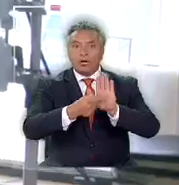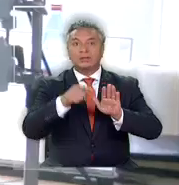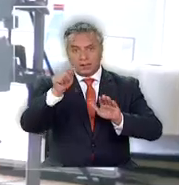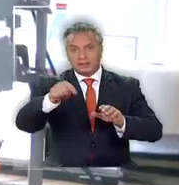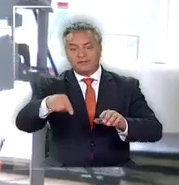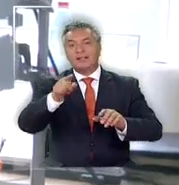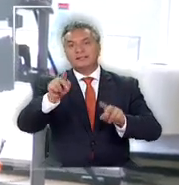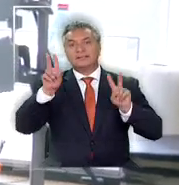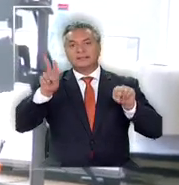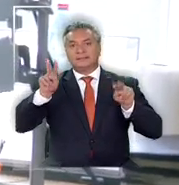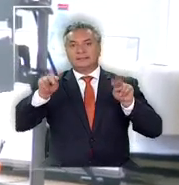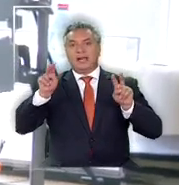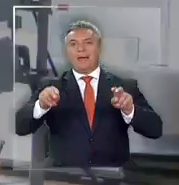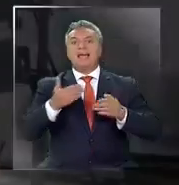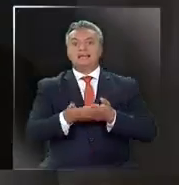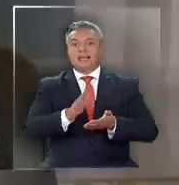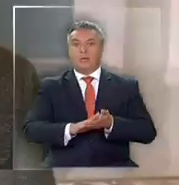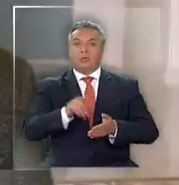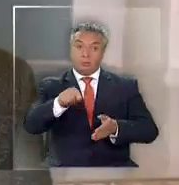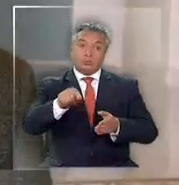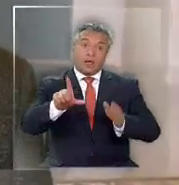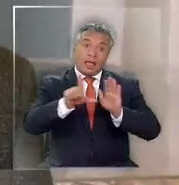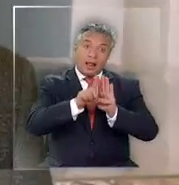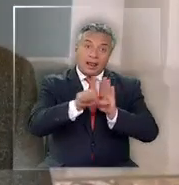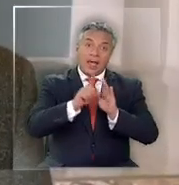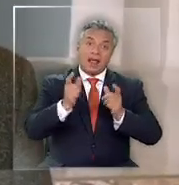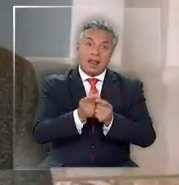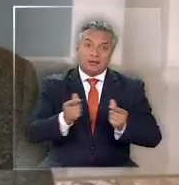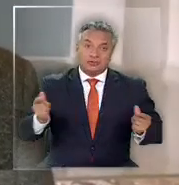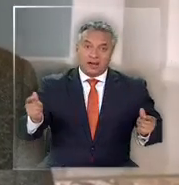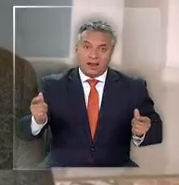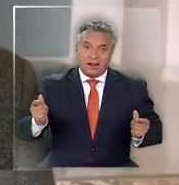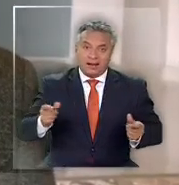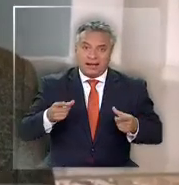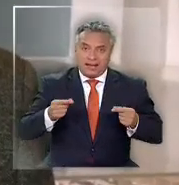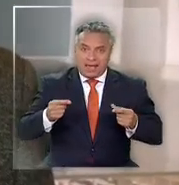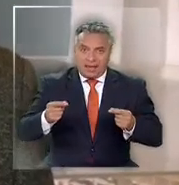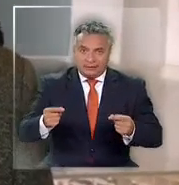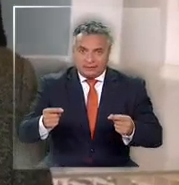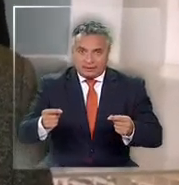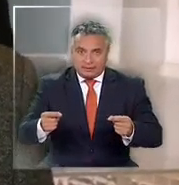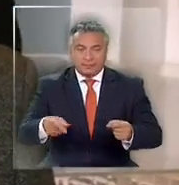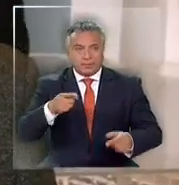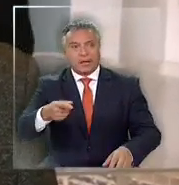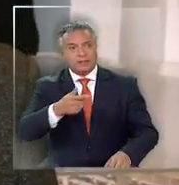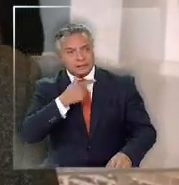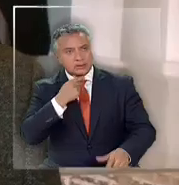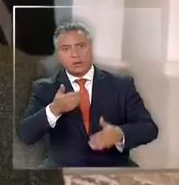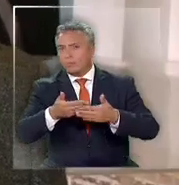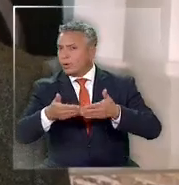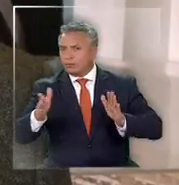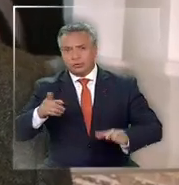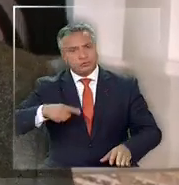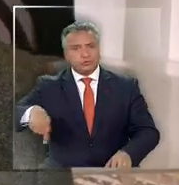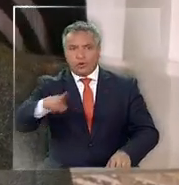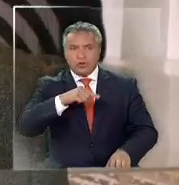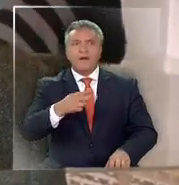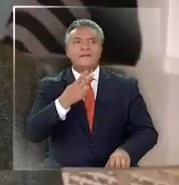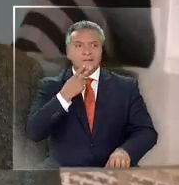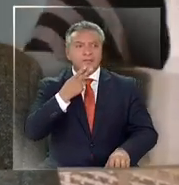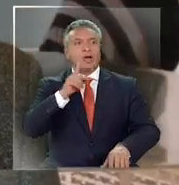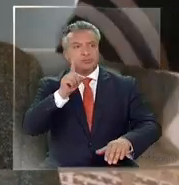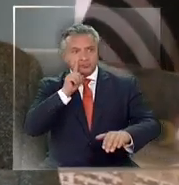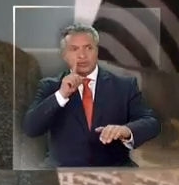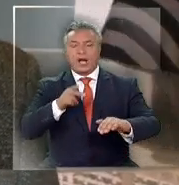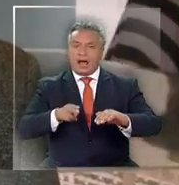salud, como la Ley Nacional del Cáncer. Queremos que toda la población, independiente de la ciudad donde viva, tenga acceso a